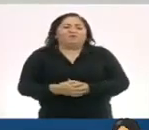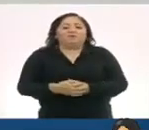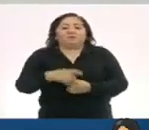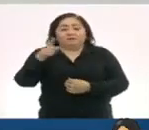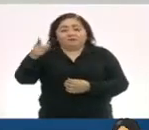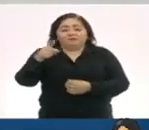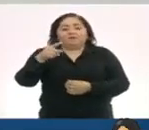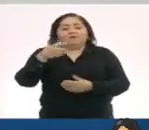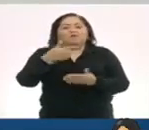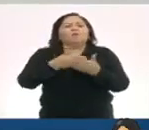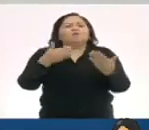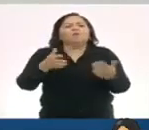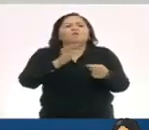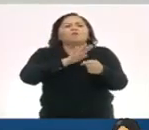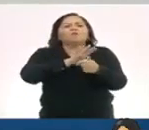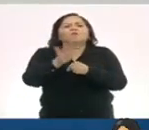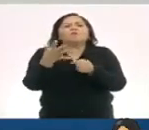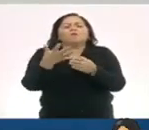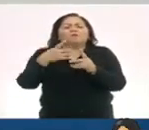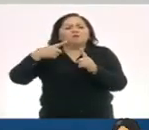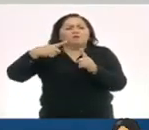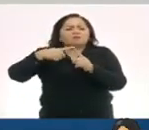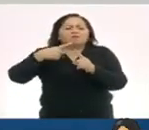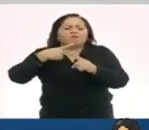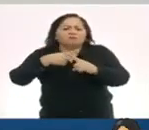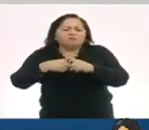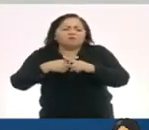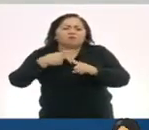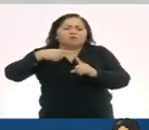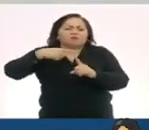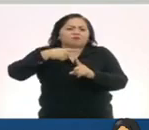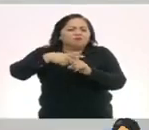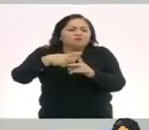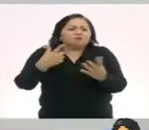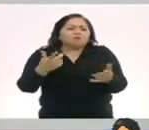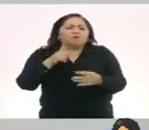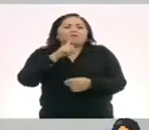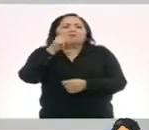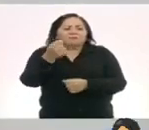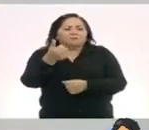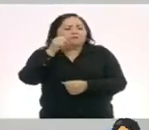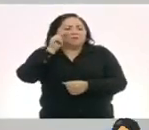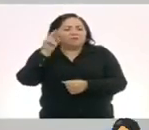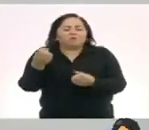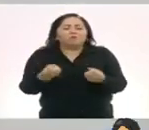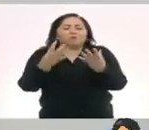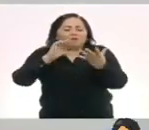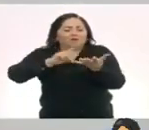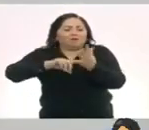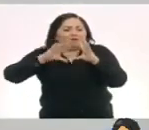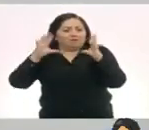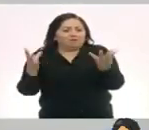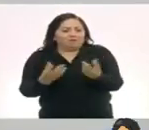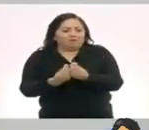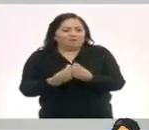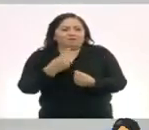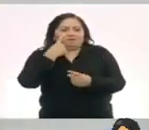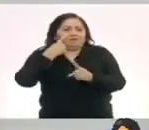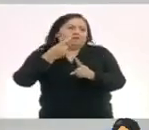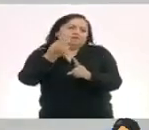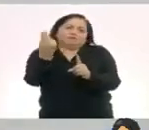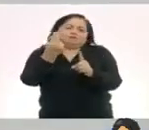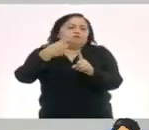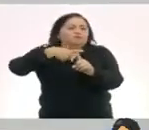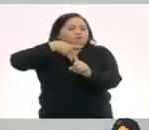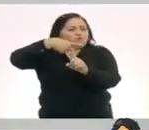Para eso, entonces, ¿qué operación tenemos que hacer? Si vamos a darnos cuenta cuánto obtuvimos entre las dos. Sumar.